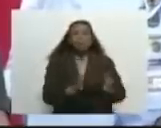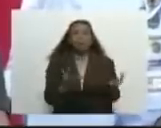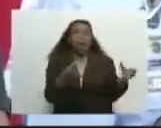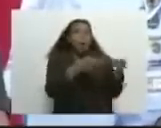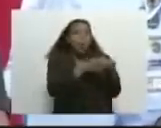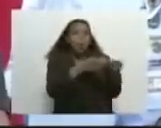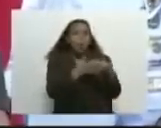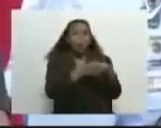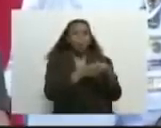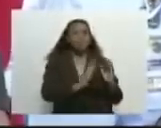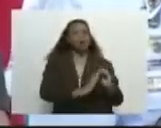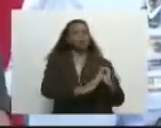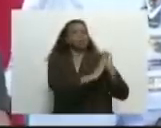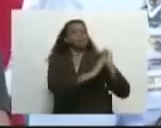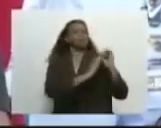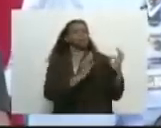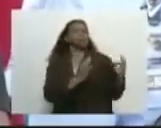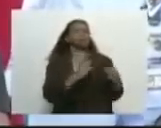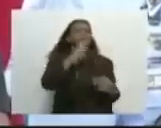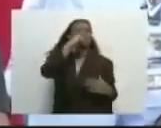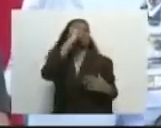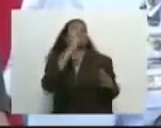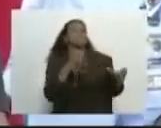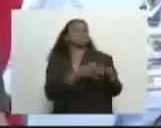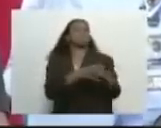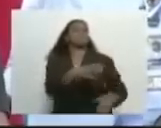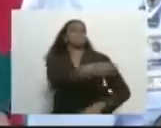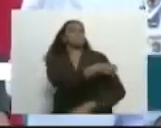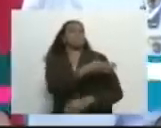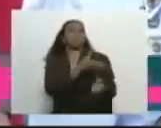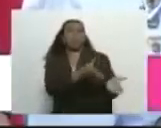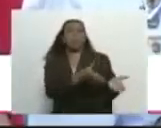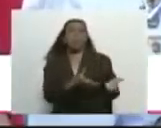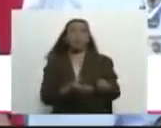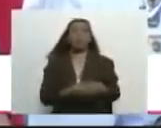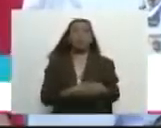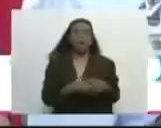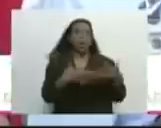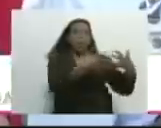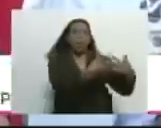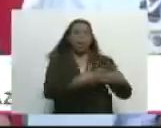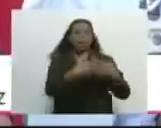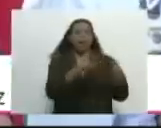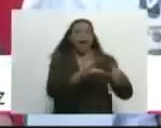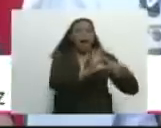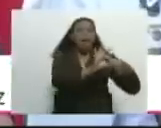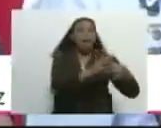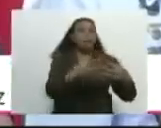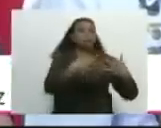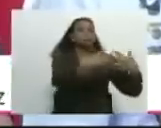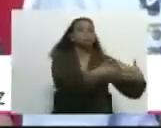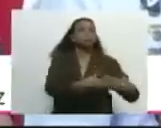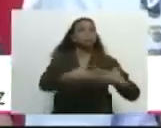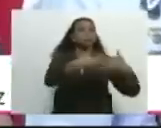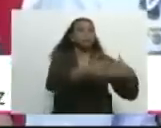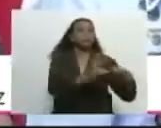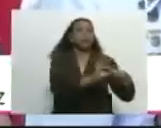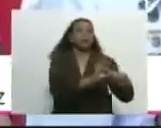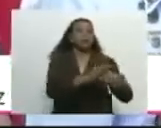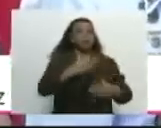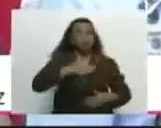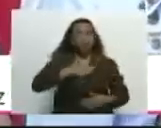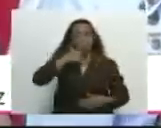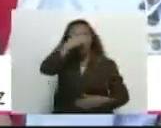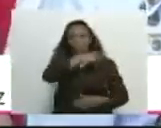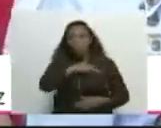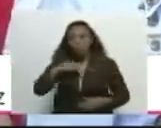De las clases oligarcas del país, en conchupancia, en connivencia con el imperialismo norteamericano. Nosotros estamos